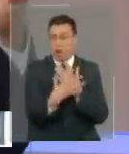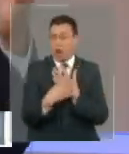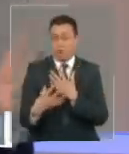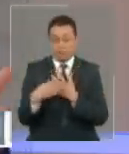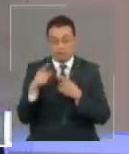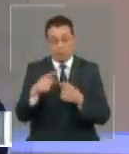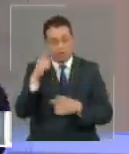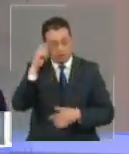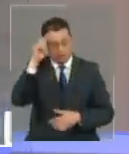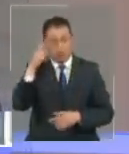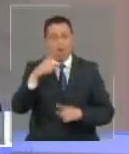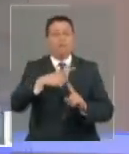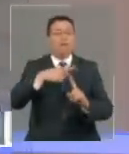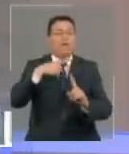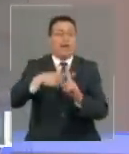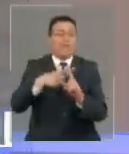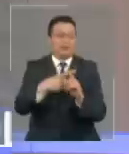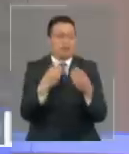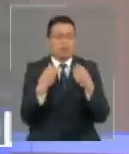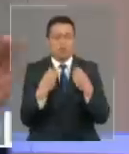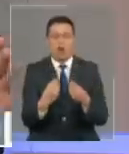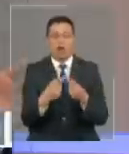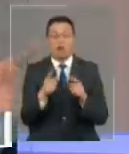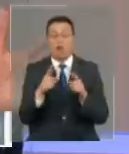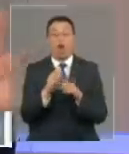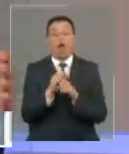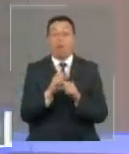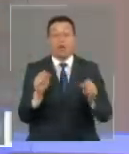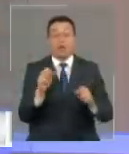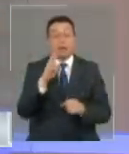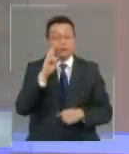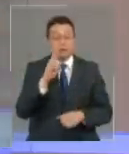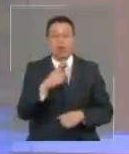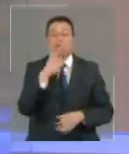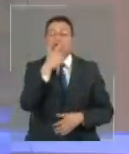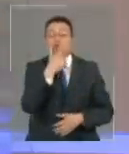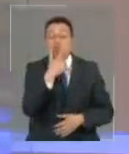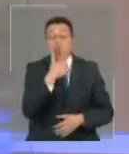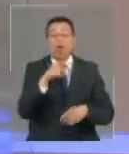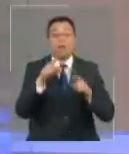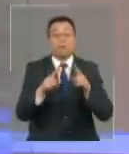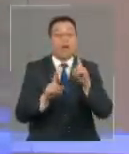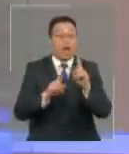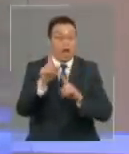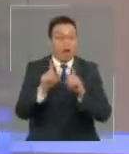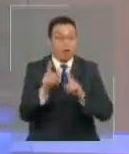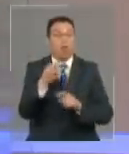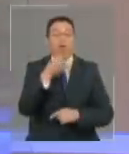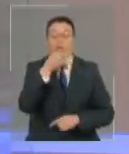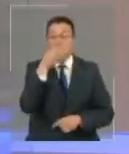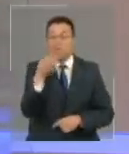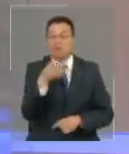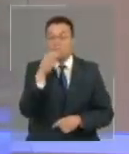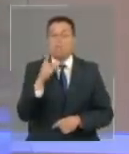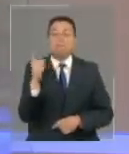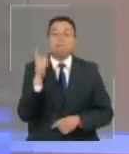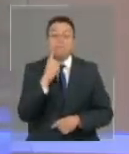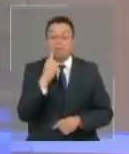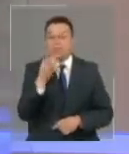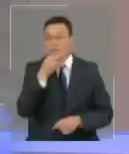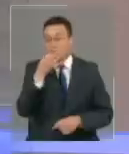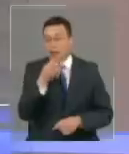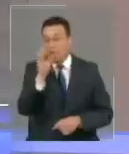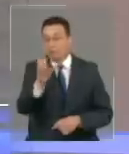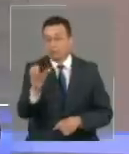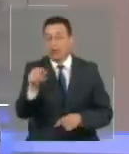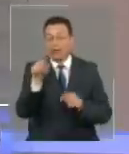consideran un tremendo beneficio para la población. Aquí lo que no puede estar en duda, a pesar de lo que algunos candidatos tratan de mentirle a la gente,